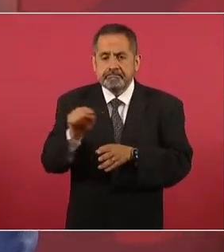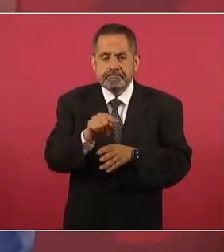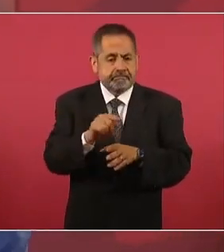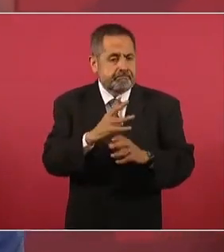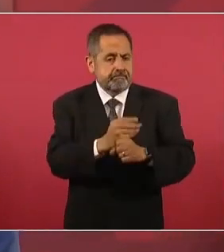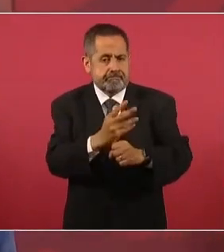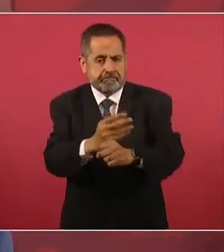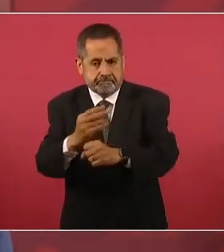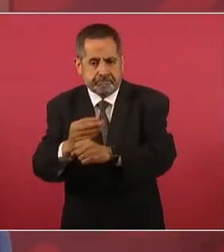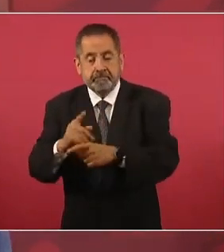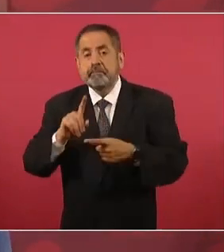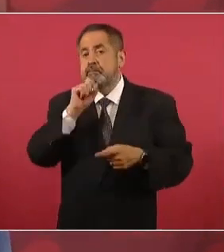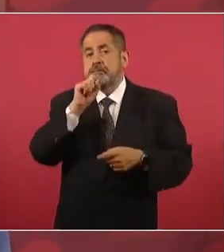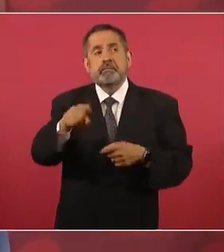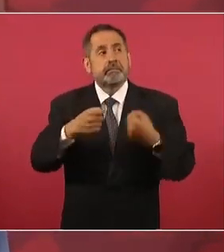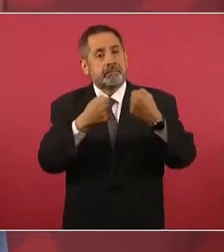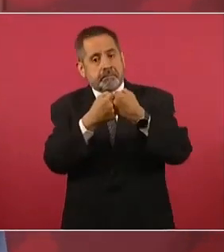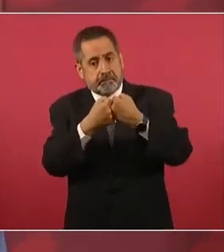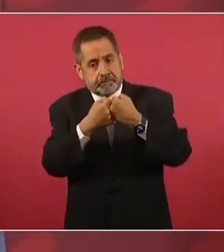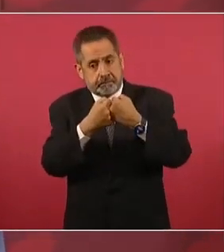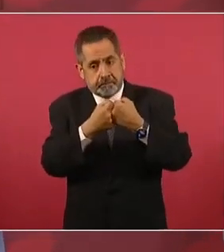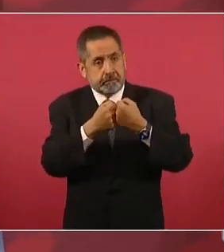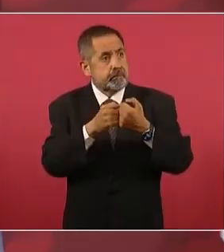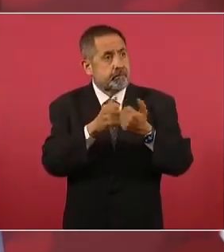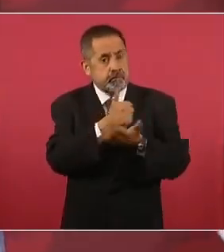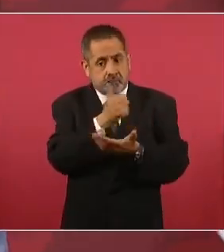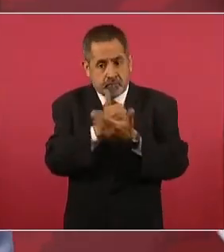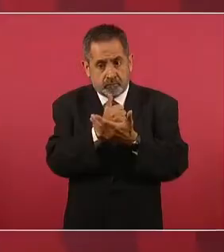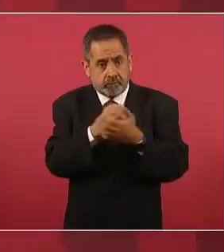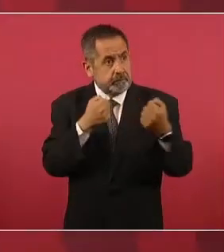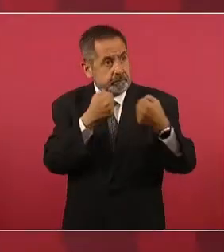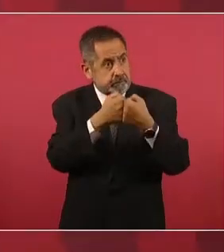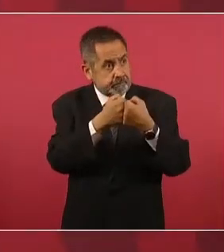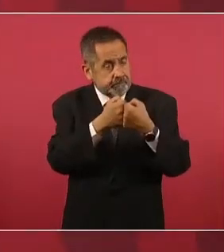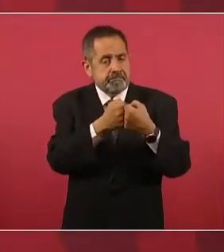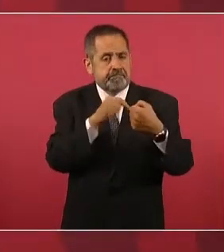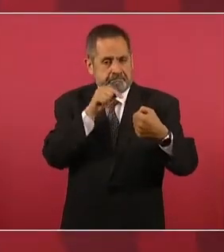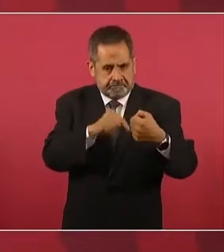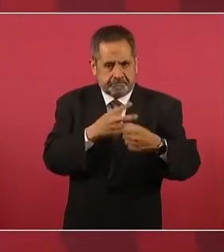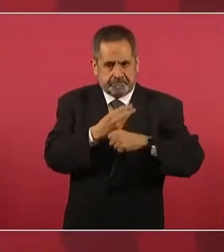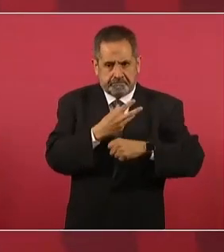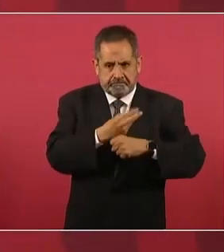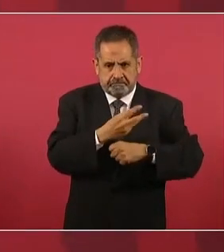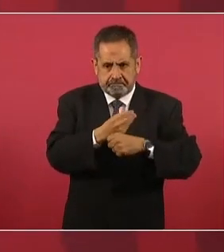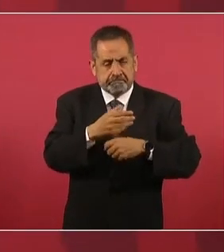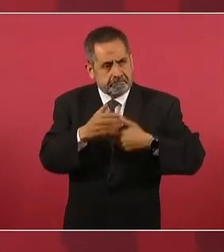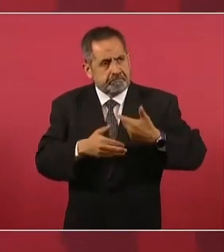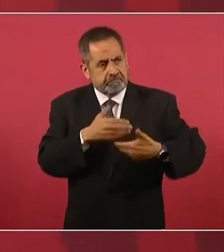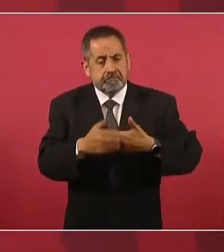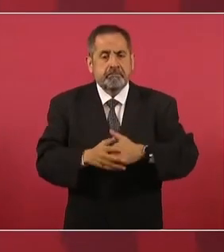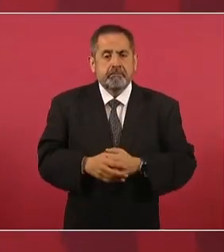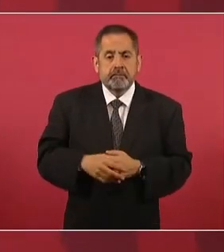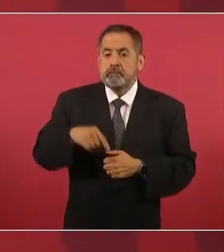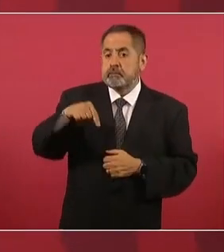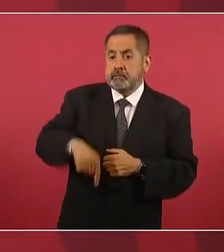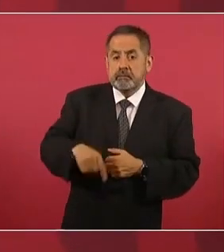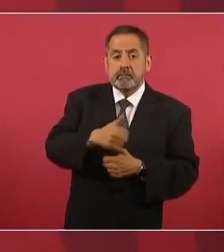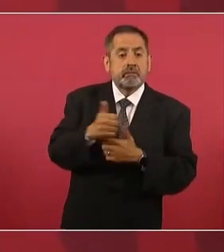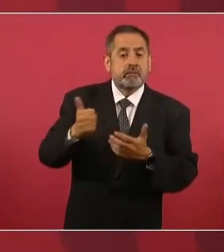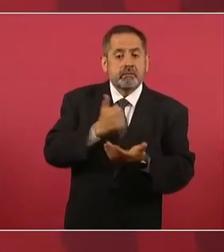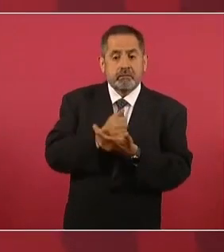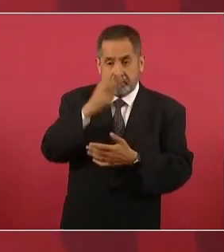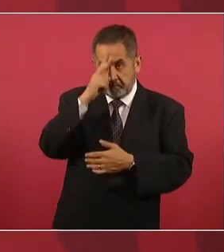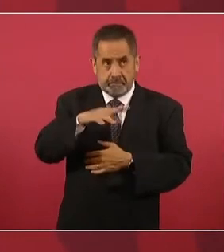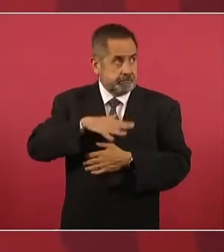sobre todo en colonias populares. Aquí en el Valle de México,